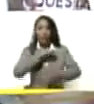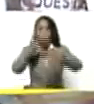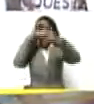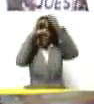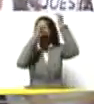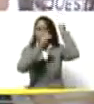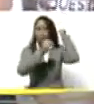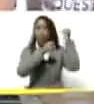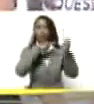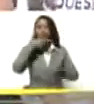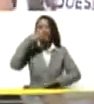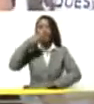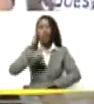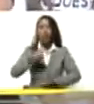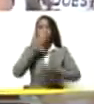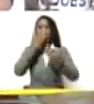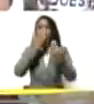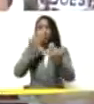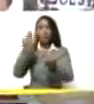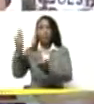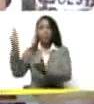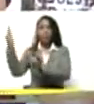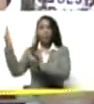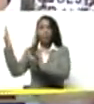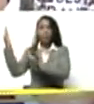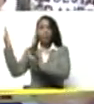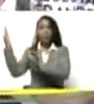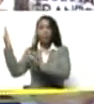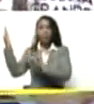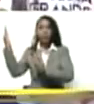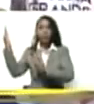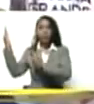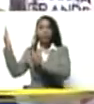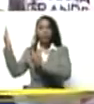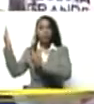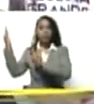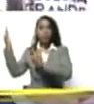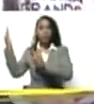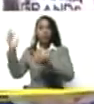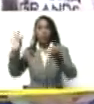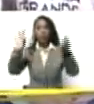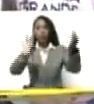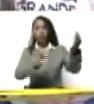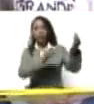de cambiar con los tiempos de cambiar junto al pueblo